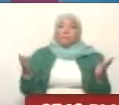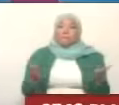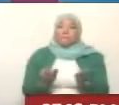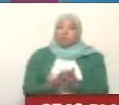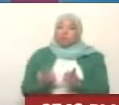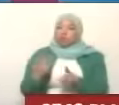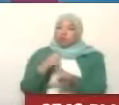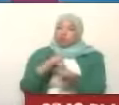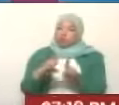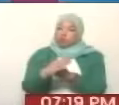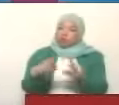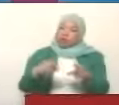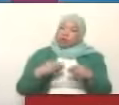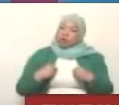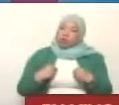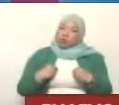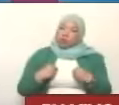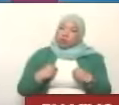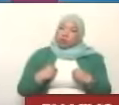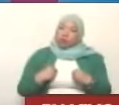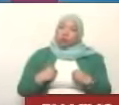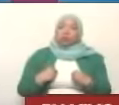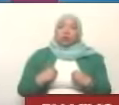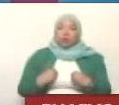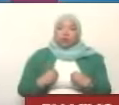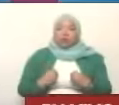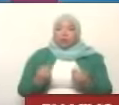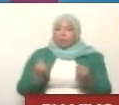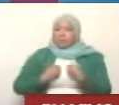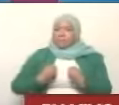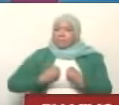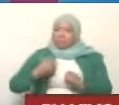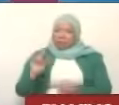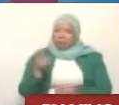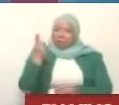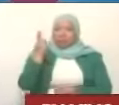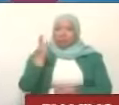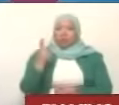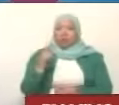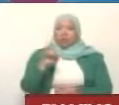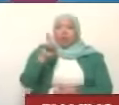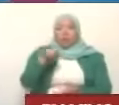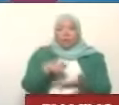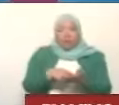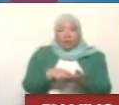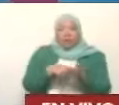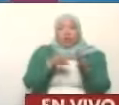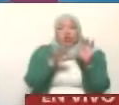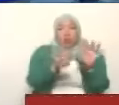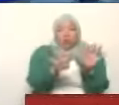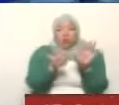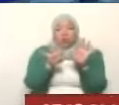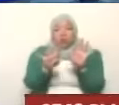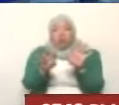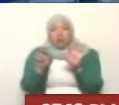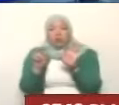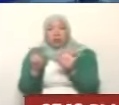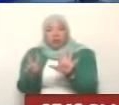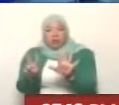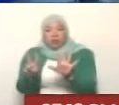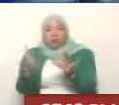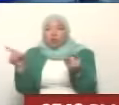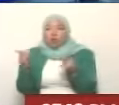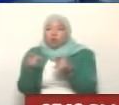multipolar, ¿tú sabes qué año fue? En mi vida, la primera vez que la escuché, en 1997, en una